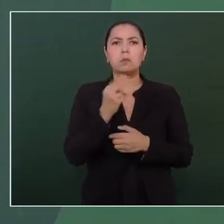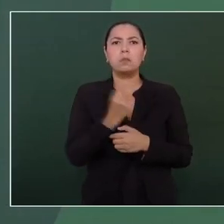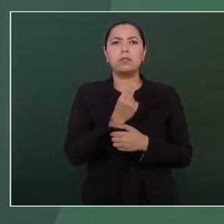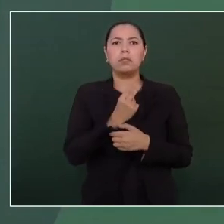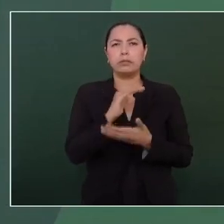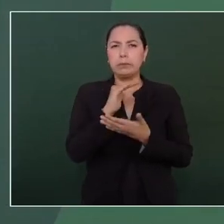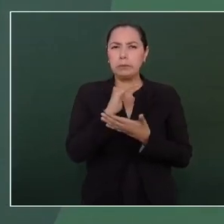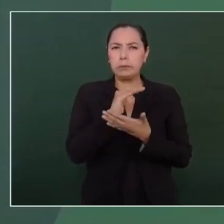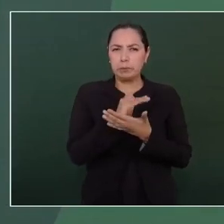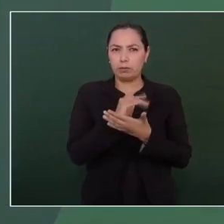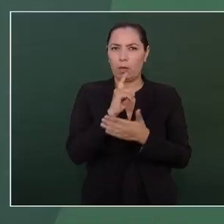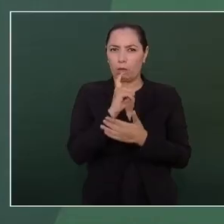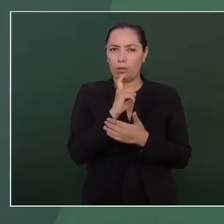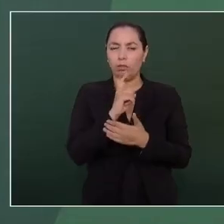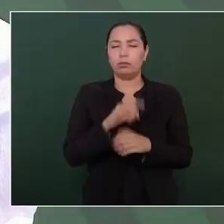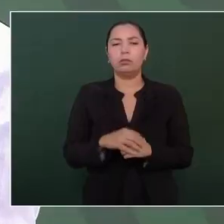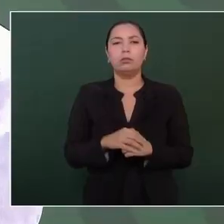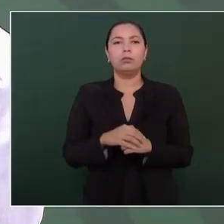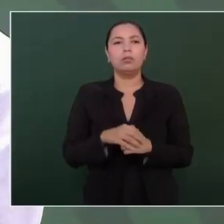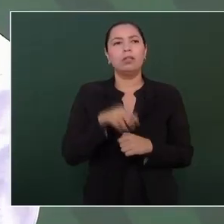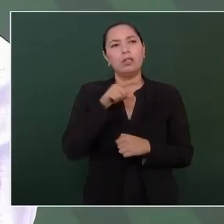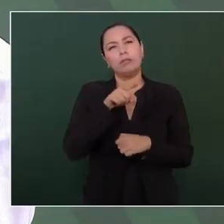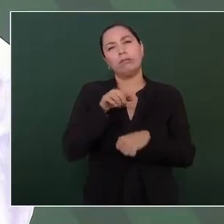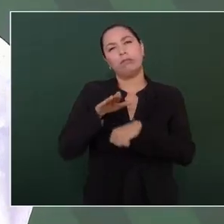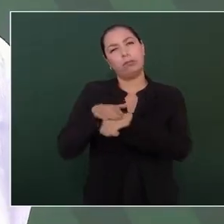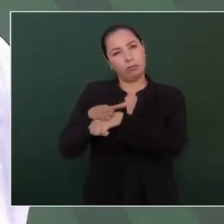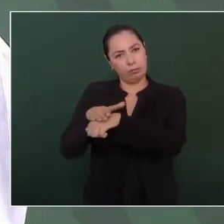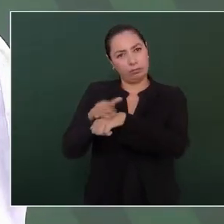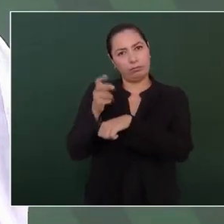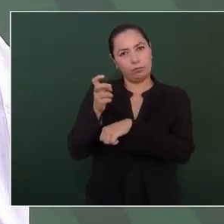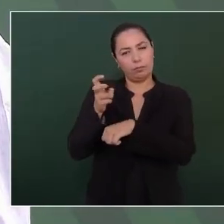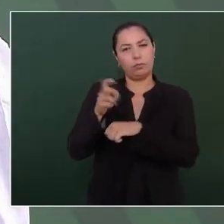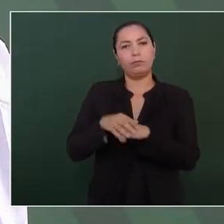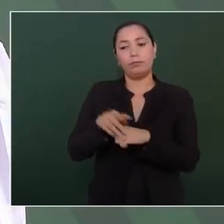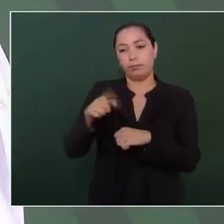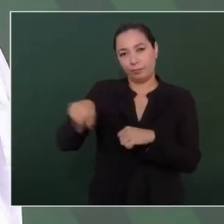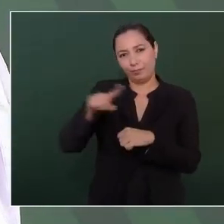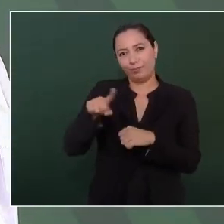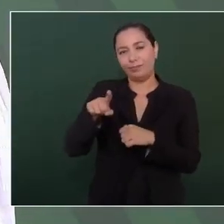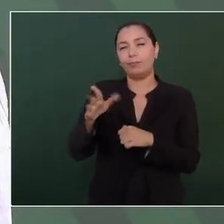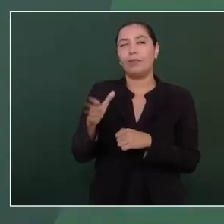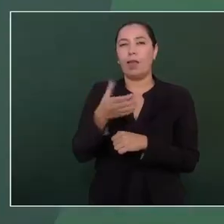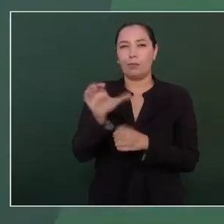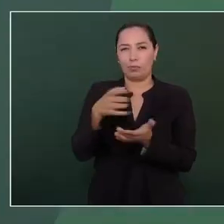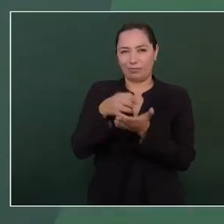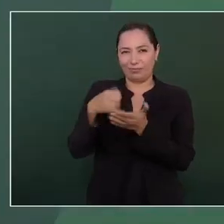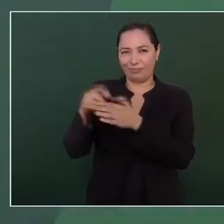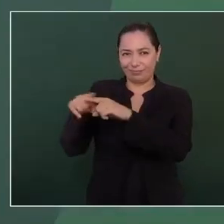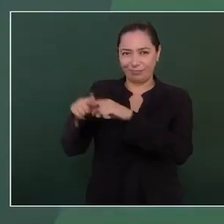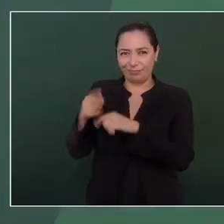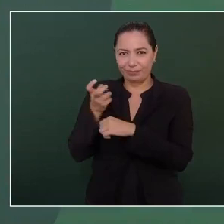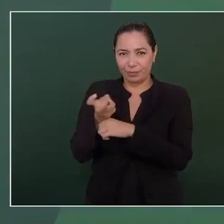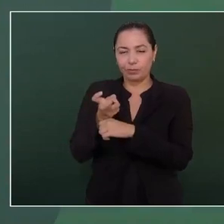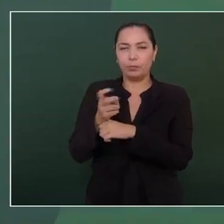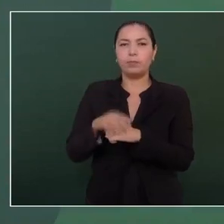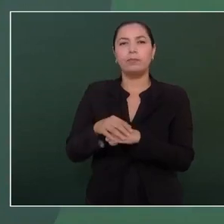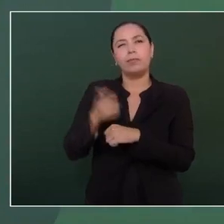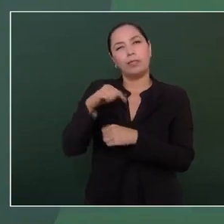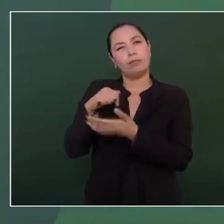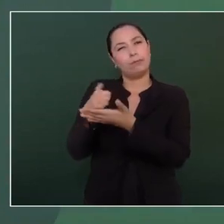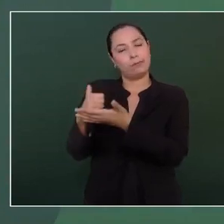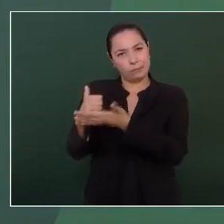Entonces, le hago un llamado a los productores para que nos